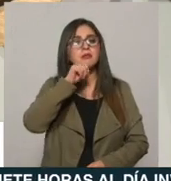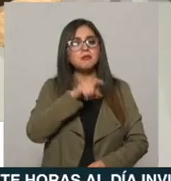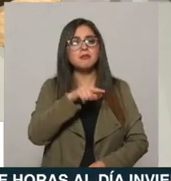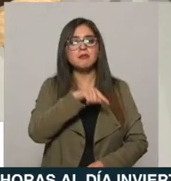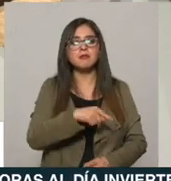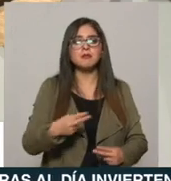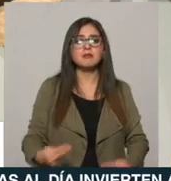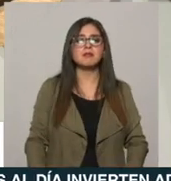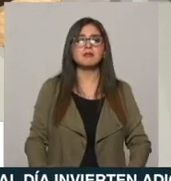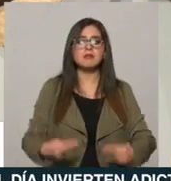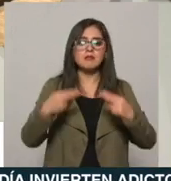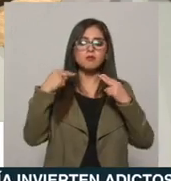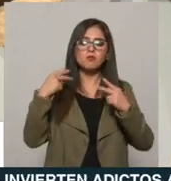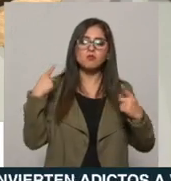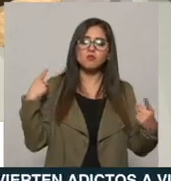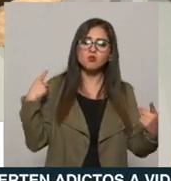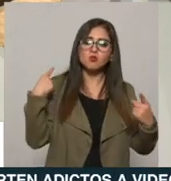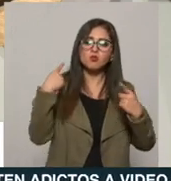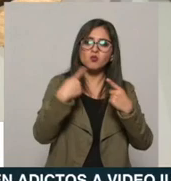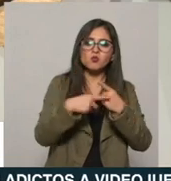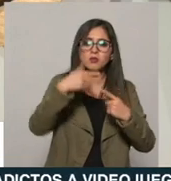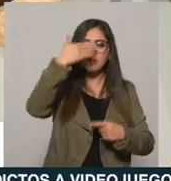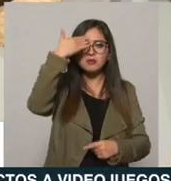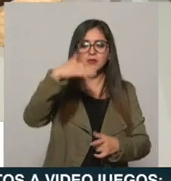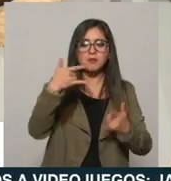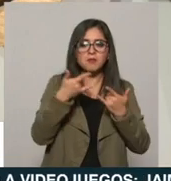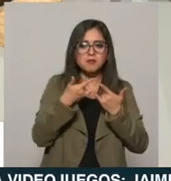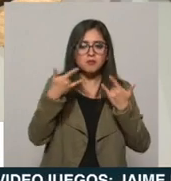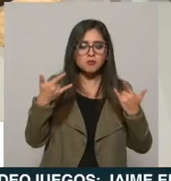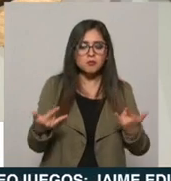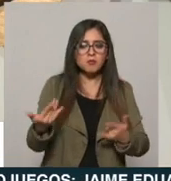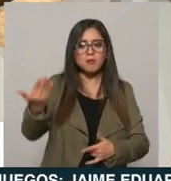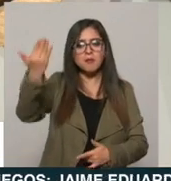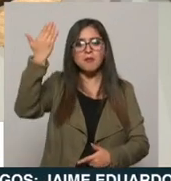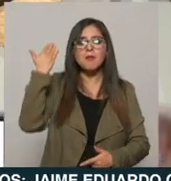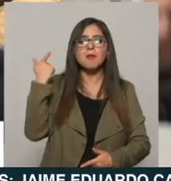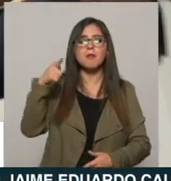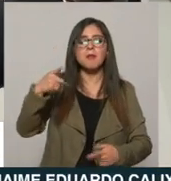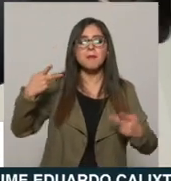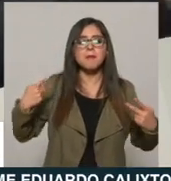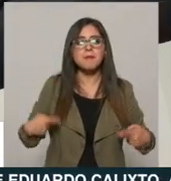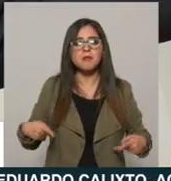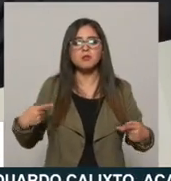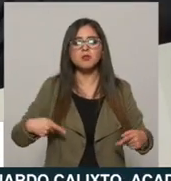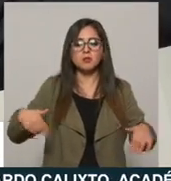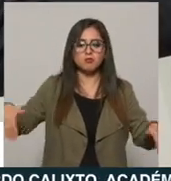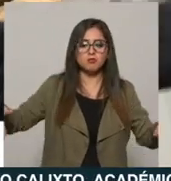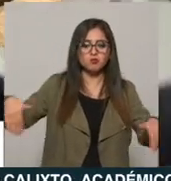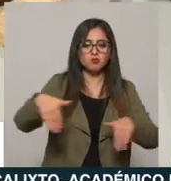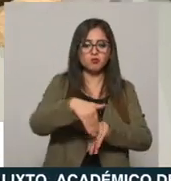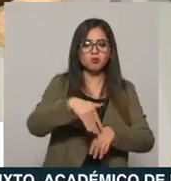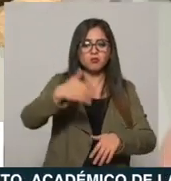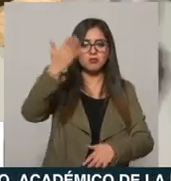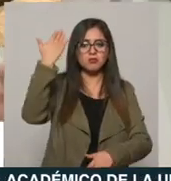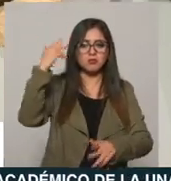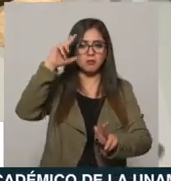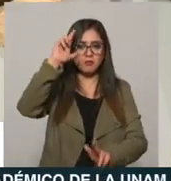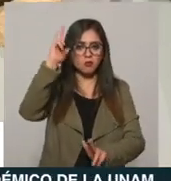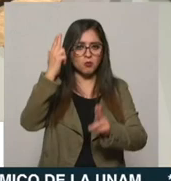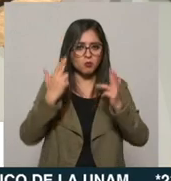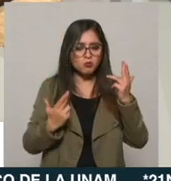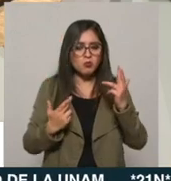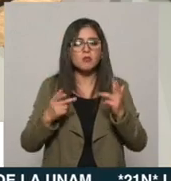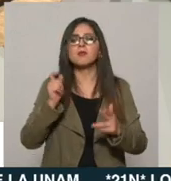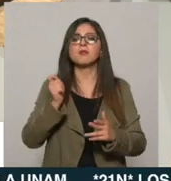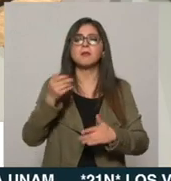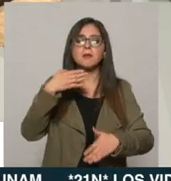una buena parte de la historia de México, todos los revolucionarios que estaban aquí estacionados enfrente, pues muchos entraban,